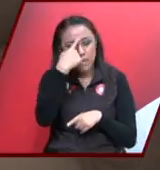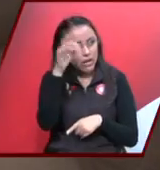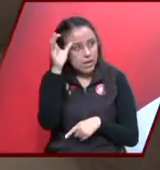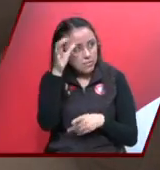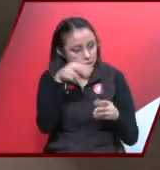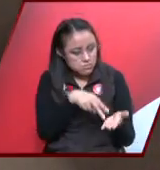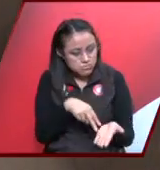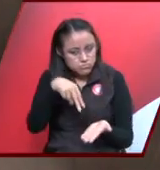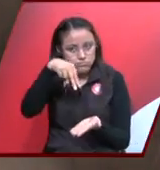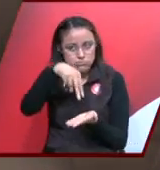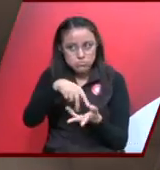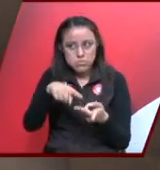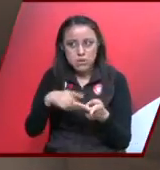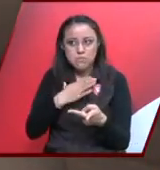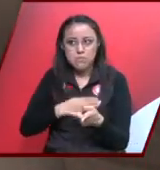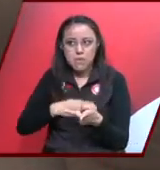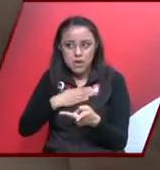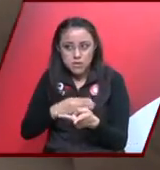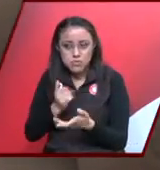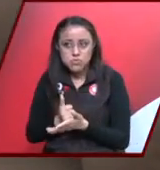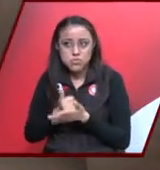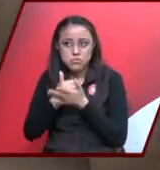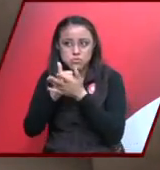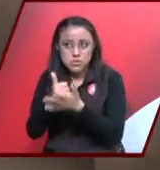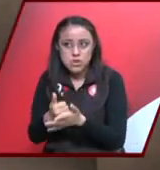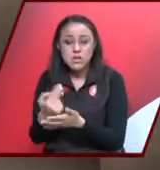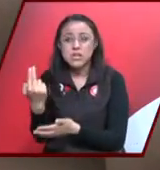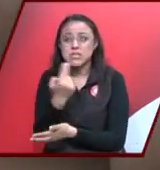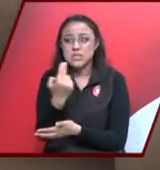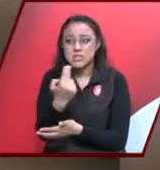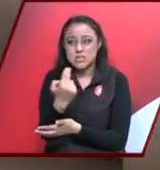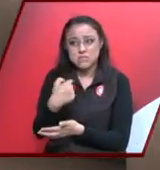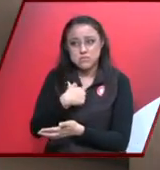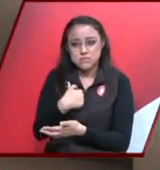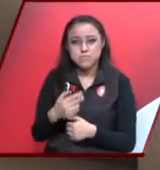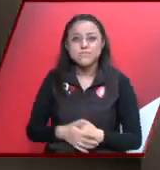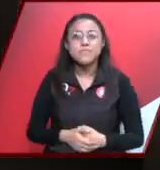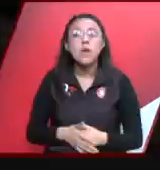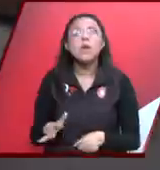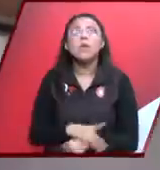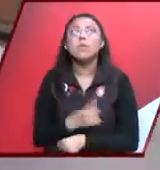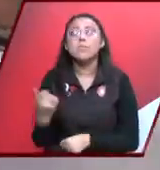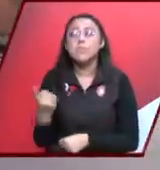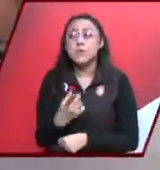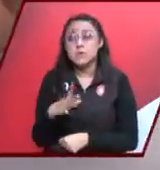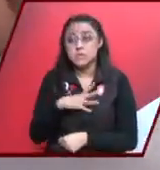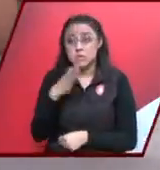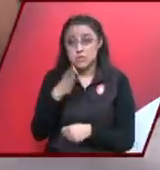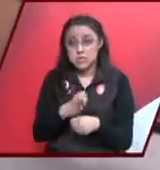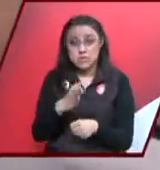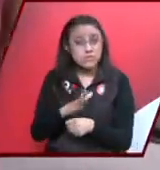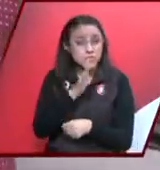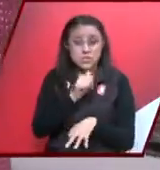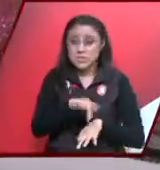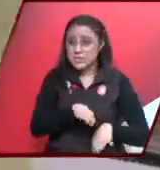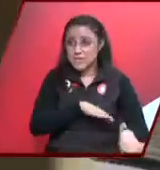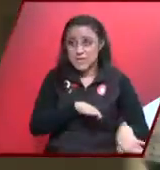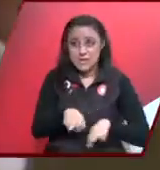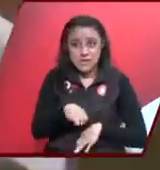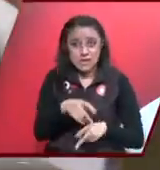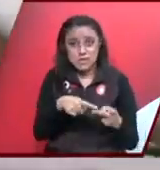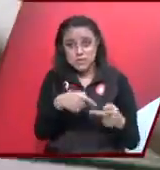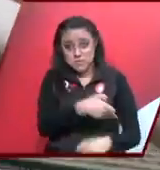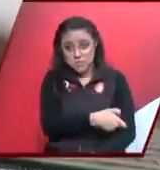para llevarla al baño, son necesidades básicas en las que yo la ayudo. Debido a su condición, ahora no puede trabajar y ella